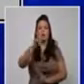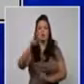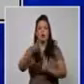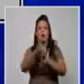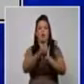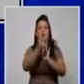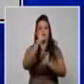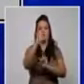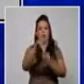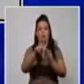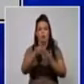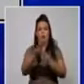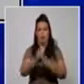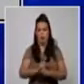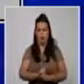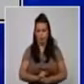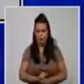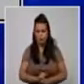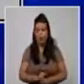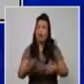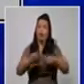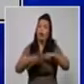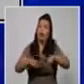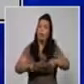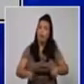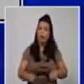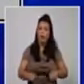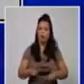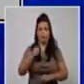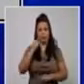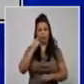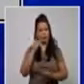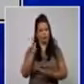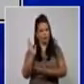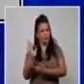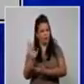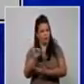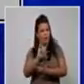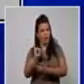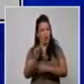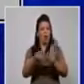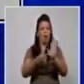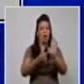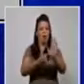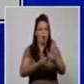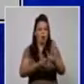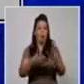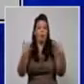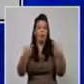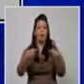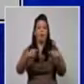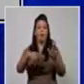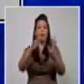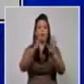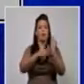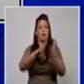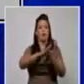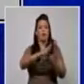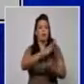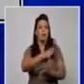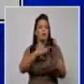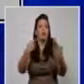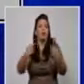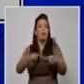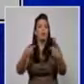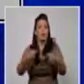en marzo, según el gráfico, doctor. Sí, lo que pasa es que también con el equipo de trabajo, que